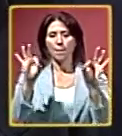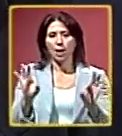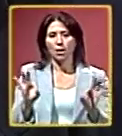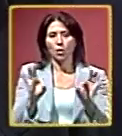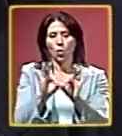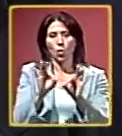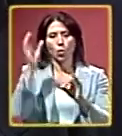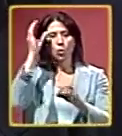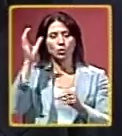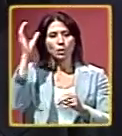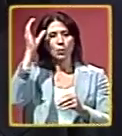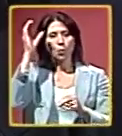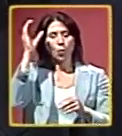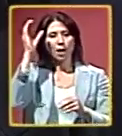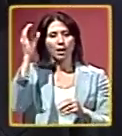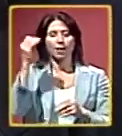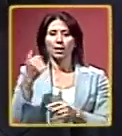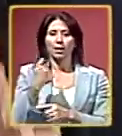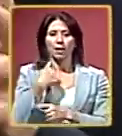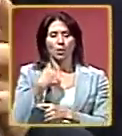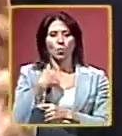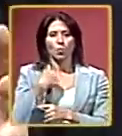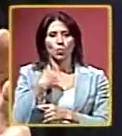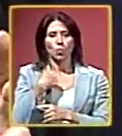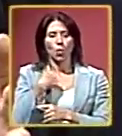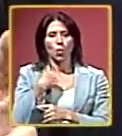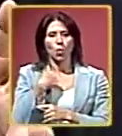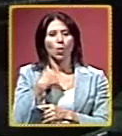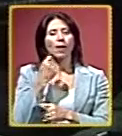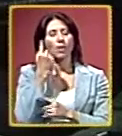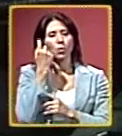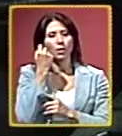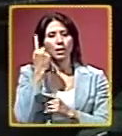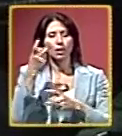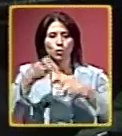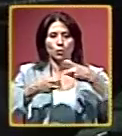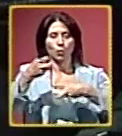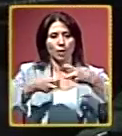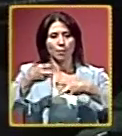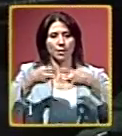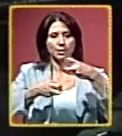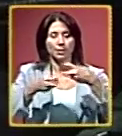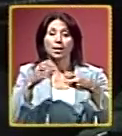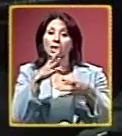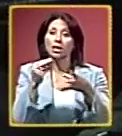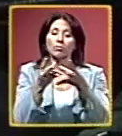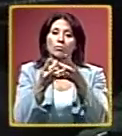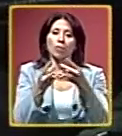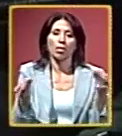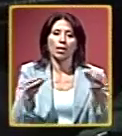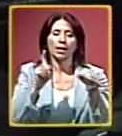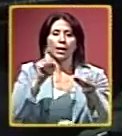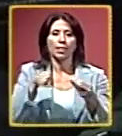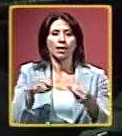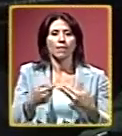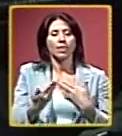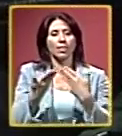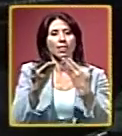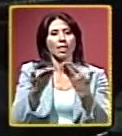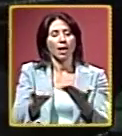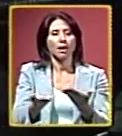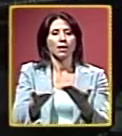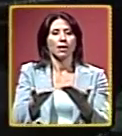cual uno concibe los problemas y las soluciones que tiene que dar en la función